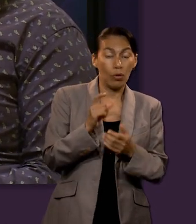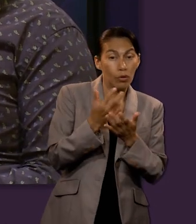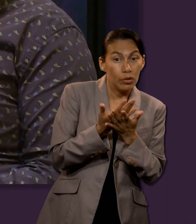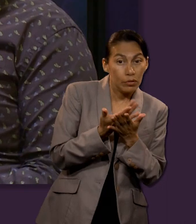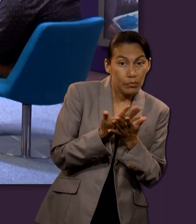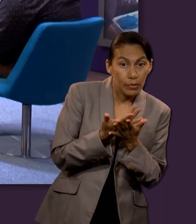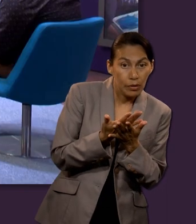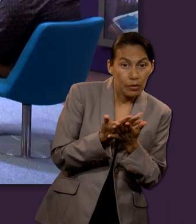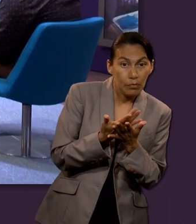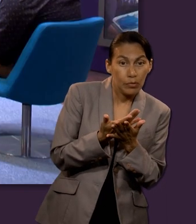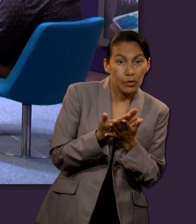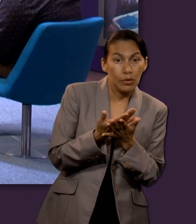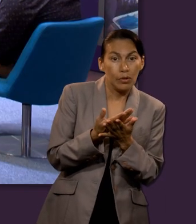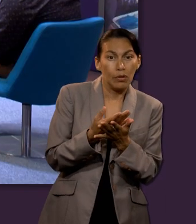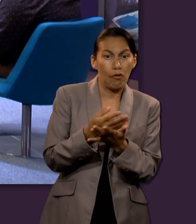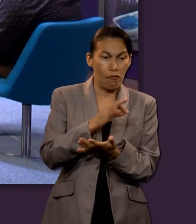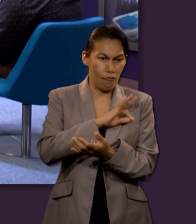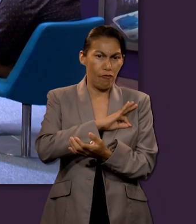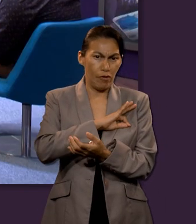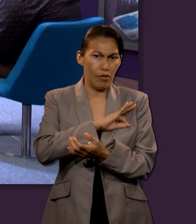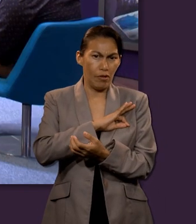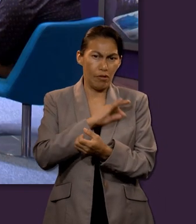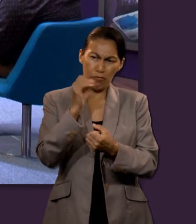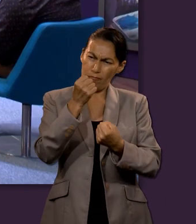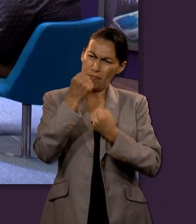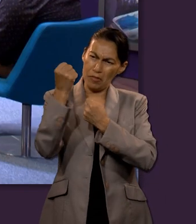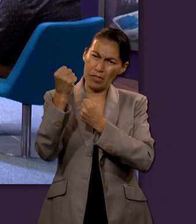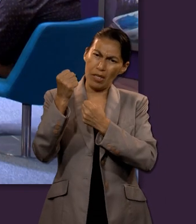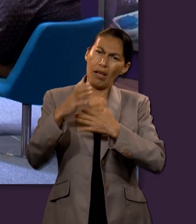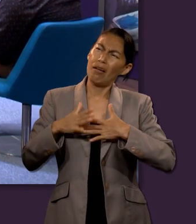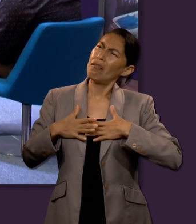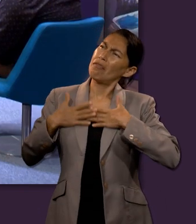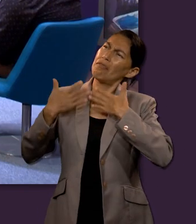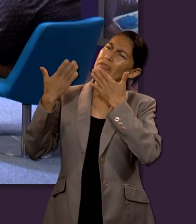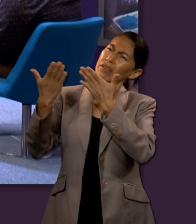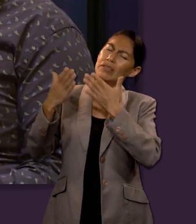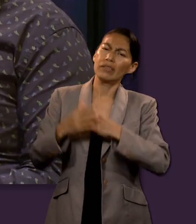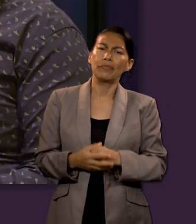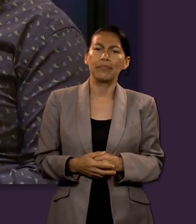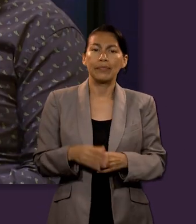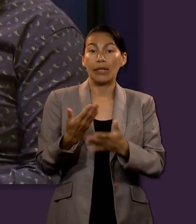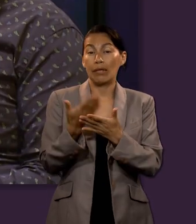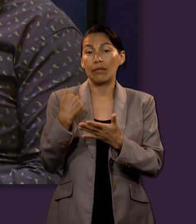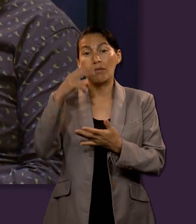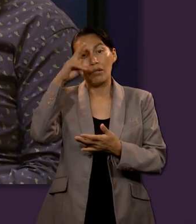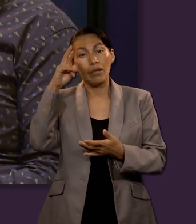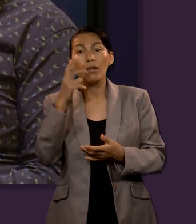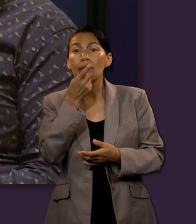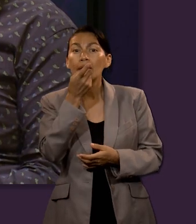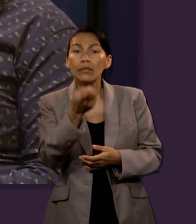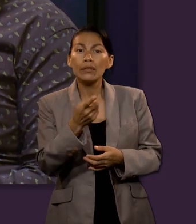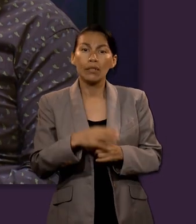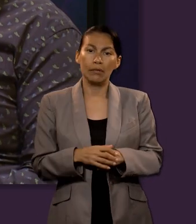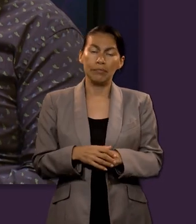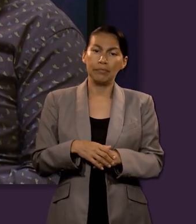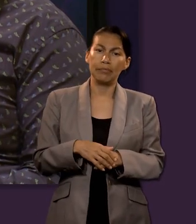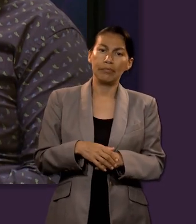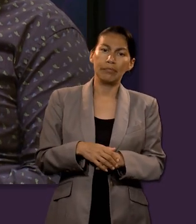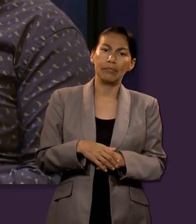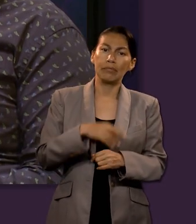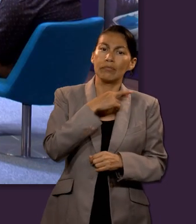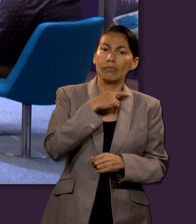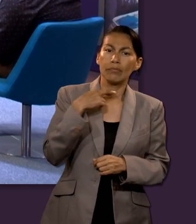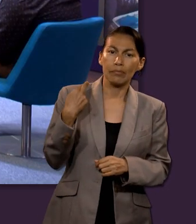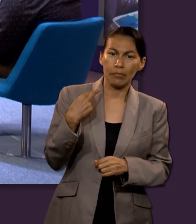otra de las razones espirituales es que la espera abre la puerta al desarrollo de muchos portales espirituales como la fe